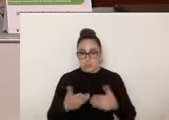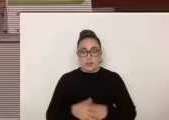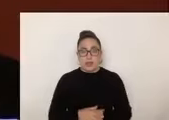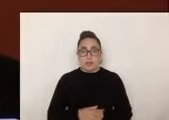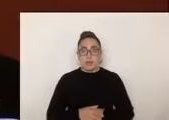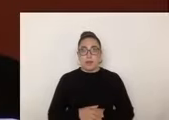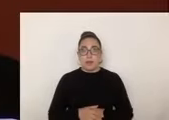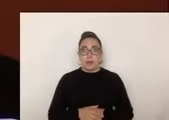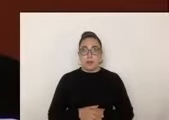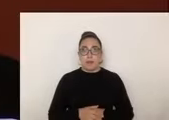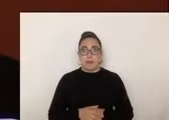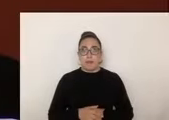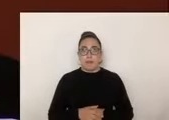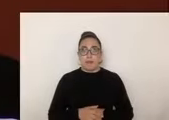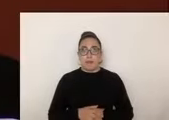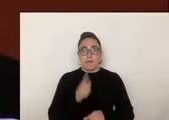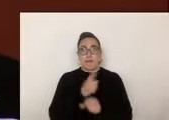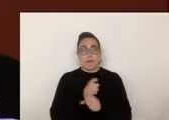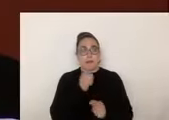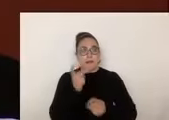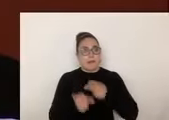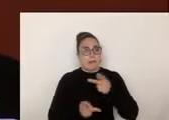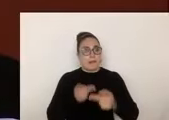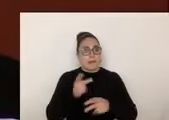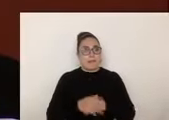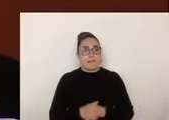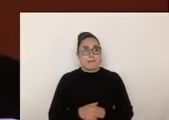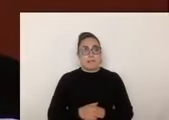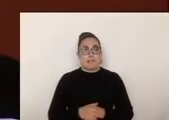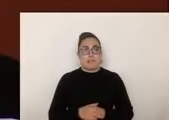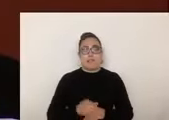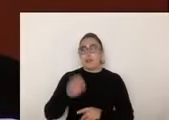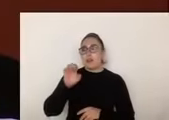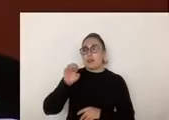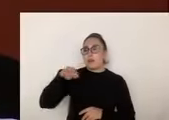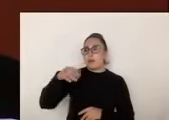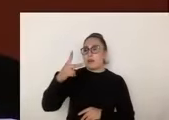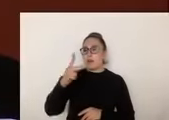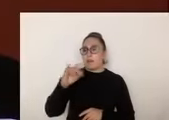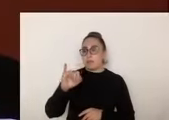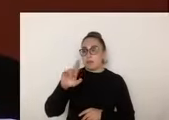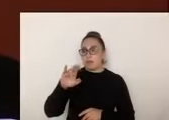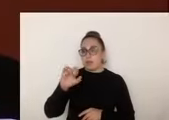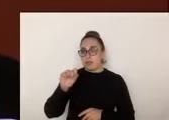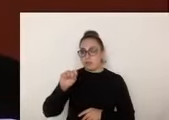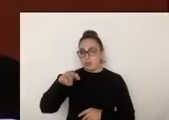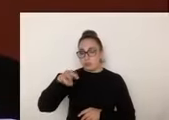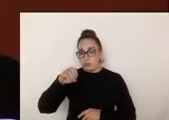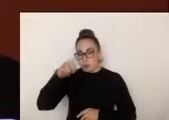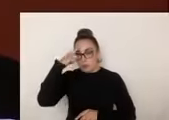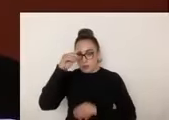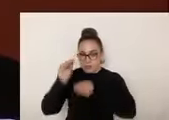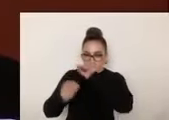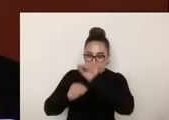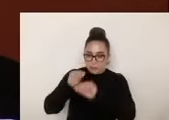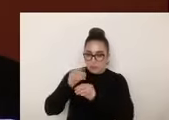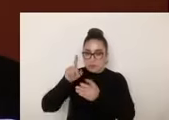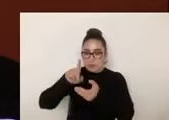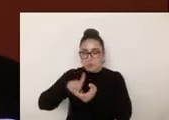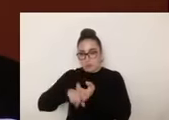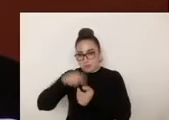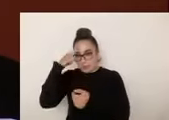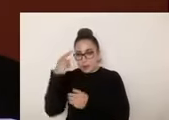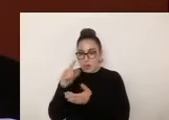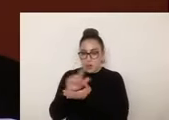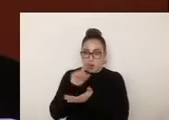primera es, viendo la importancia del empirismo en el diseño legal, ¿es hora de que los abogados y abogadas dejen de